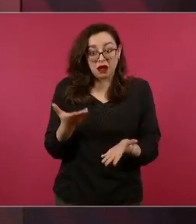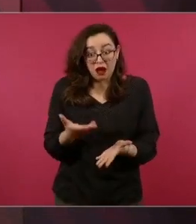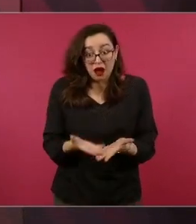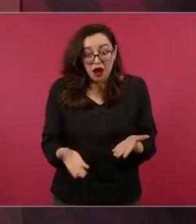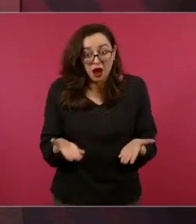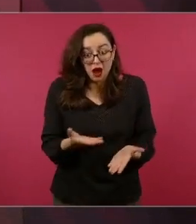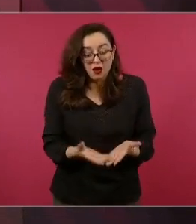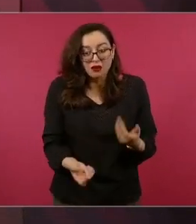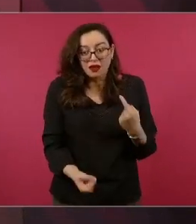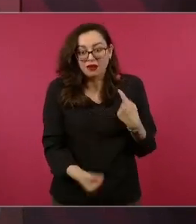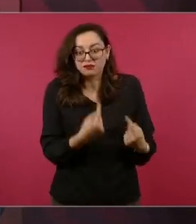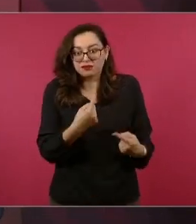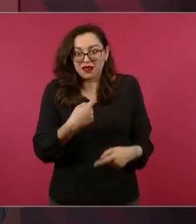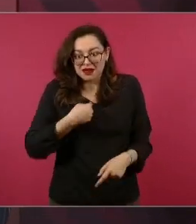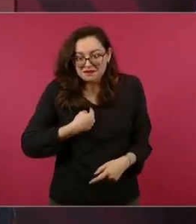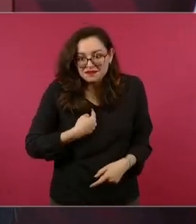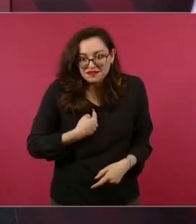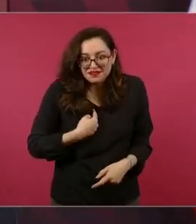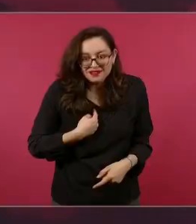¿Por qué?